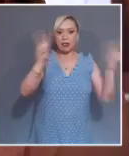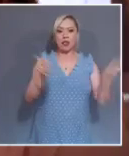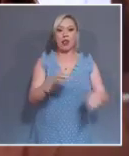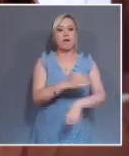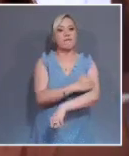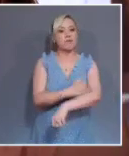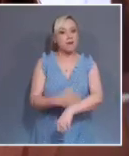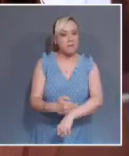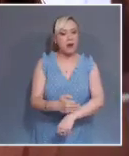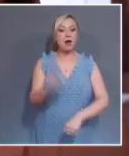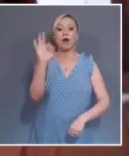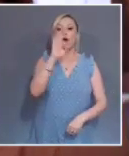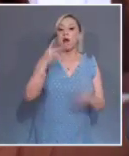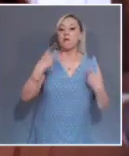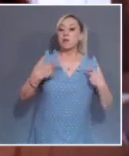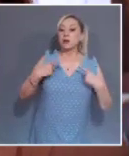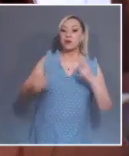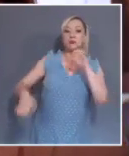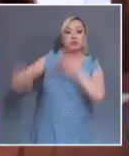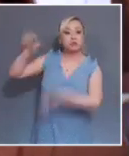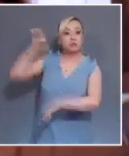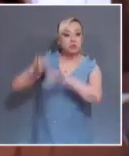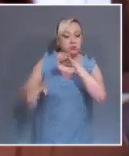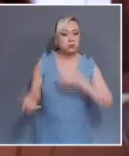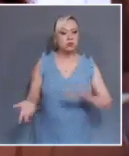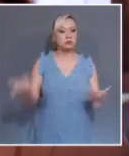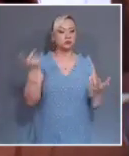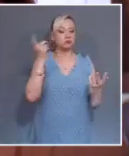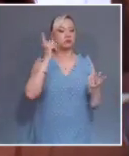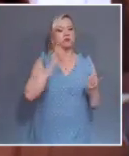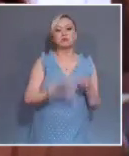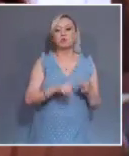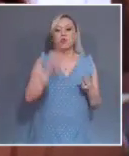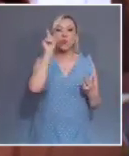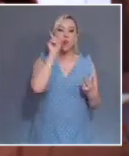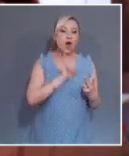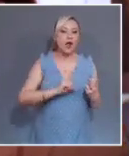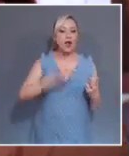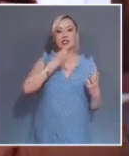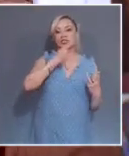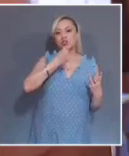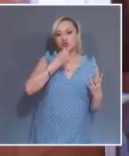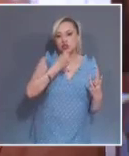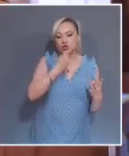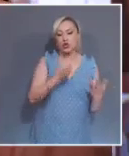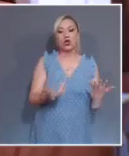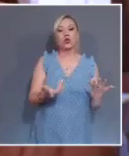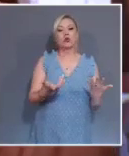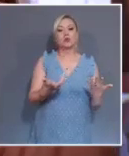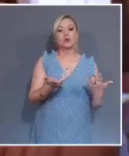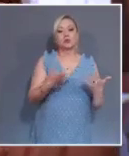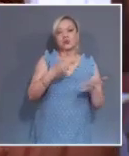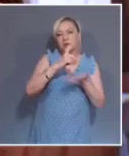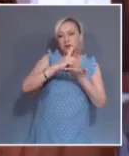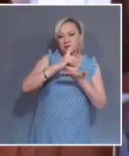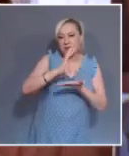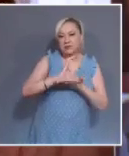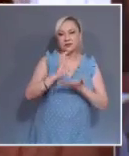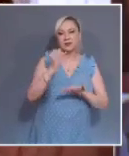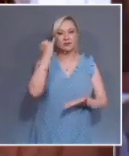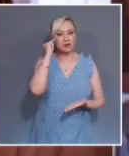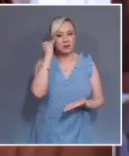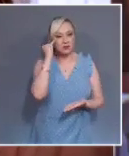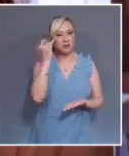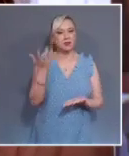personas adultas mayores, cuando están de por medio mujeres, niños, personas de grupos vulnerables en general, a que con independencia